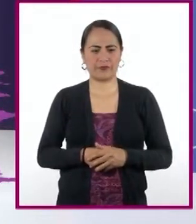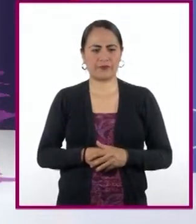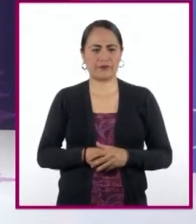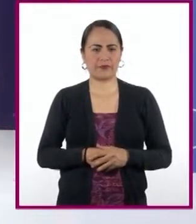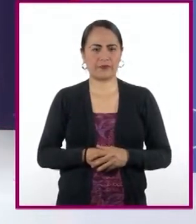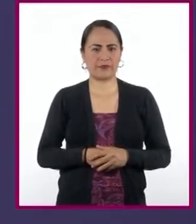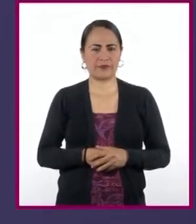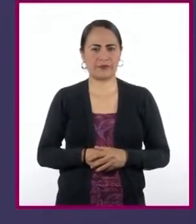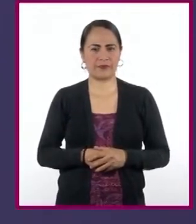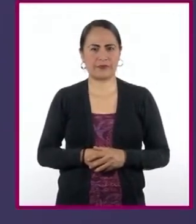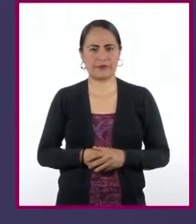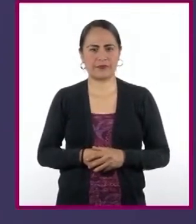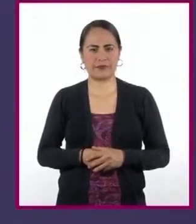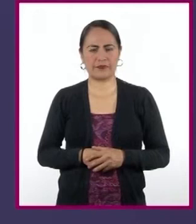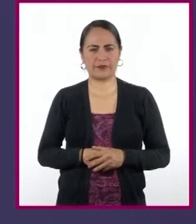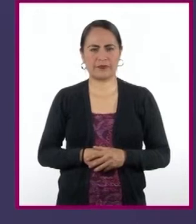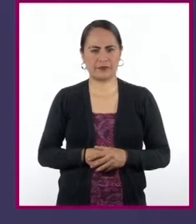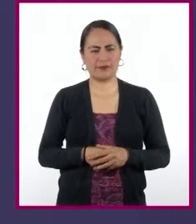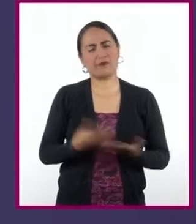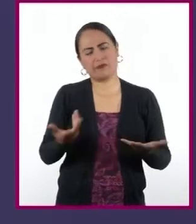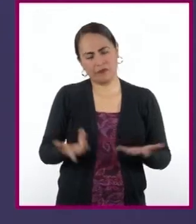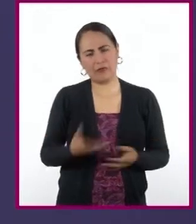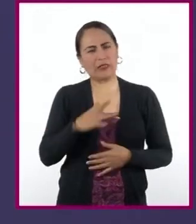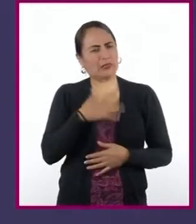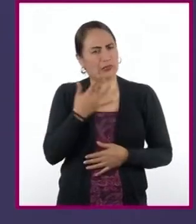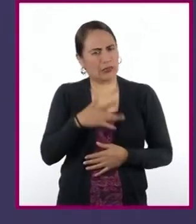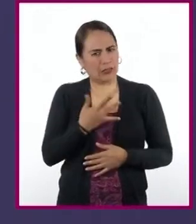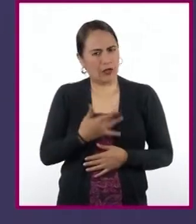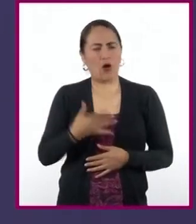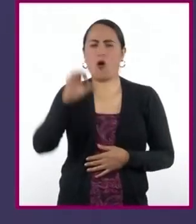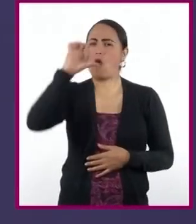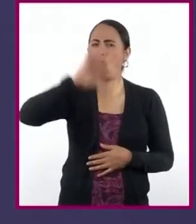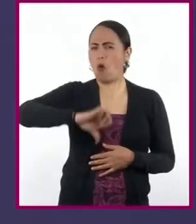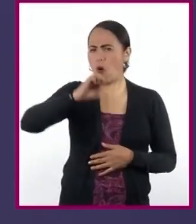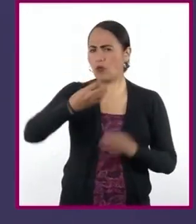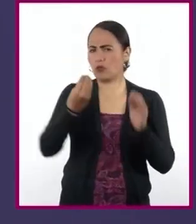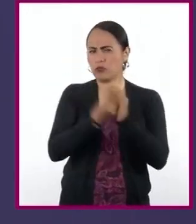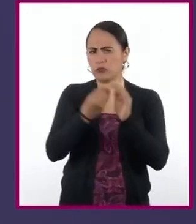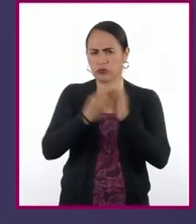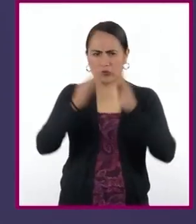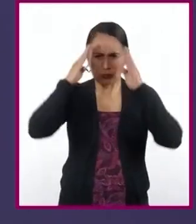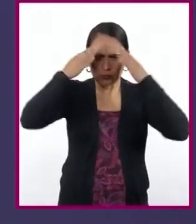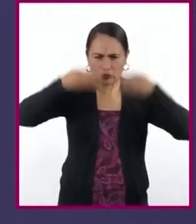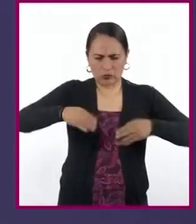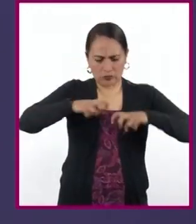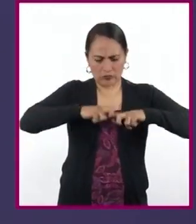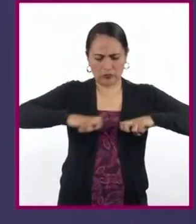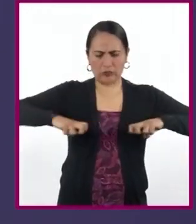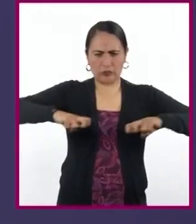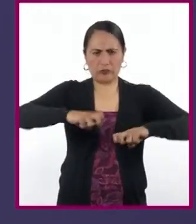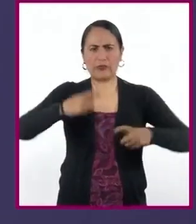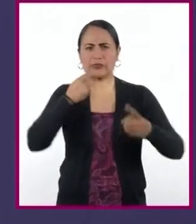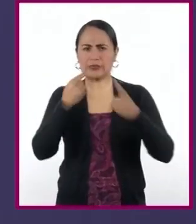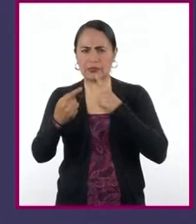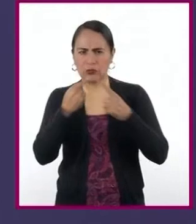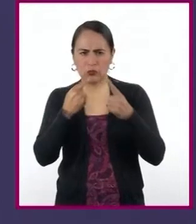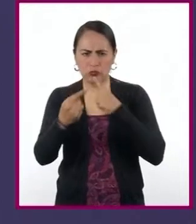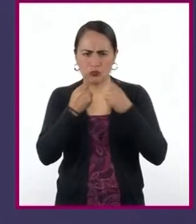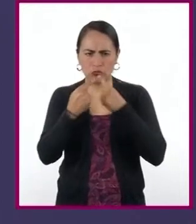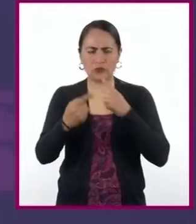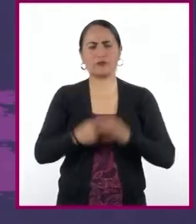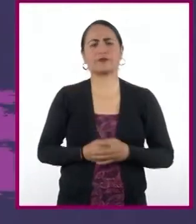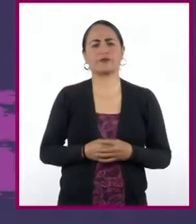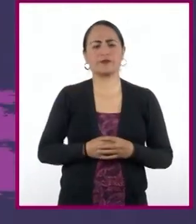discusión. Como pueden intuir, en esta ocasión nos centraremos en el panel de discusión. Por eso, el título de la